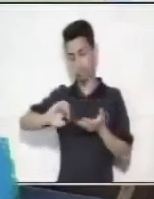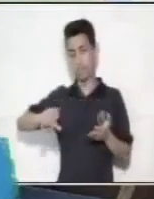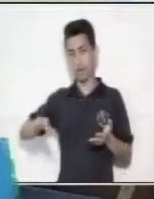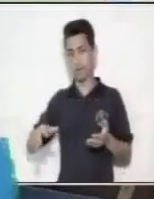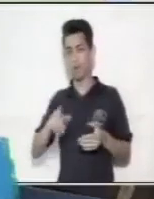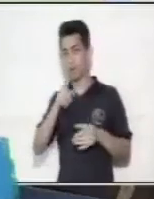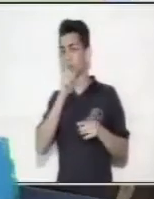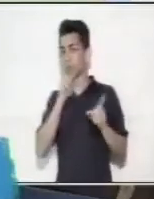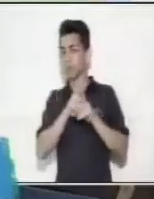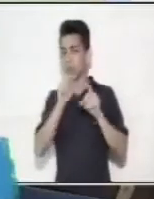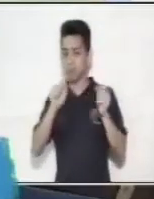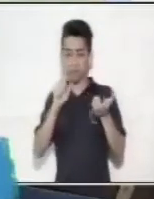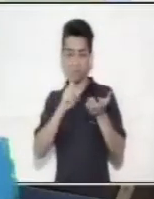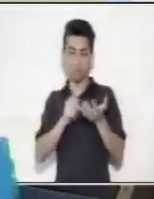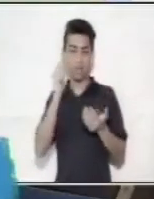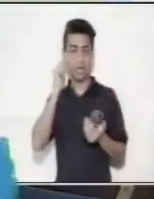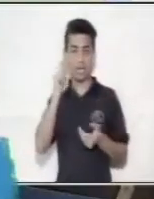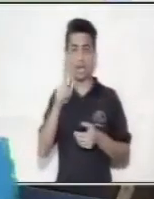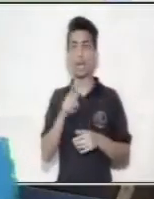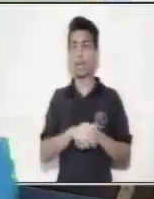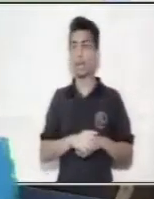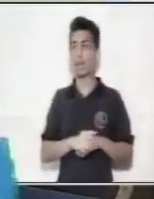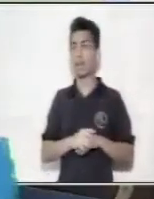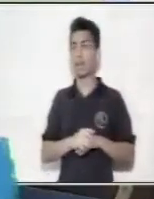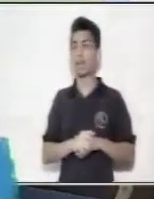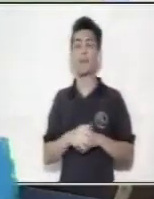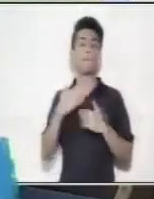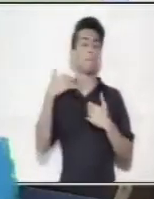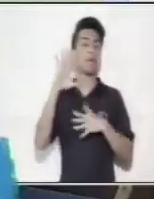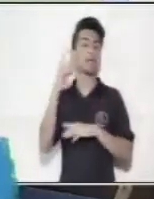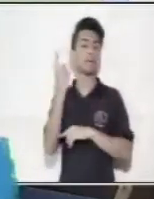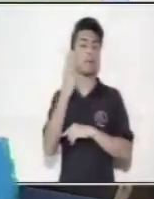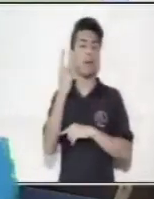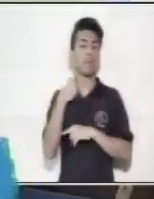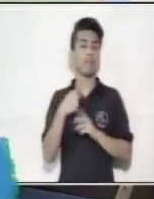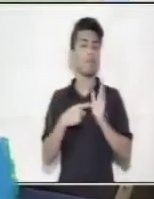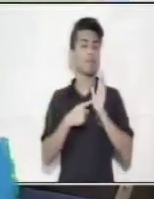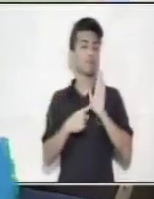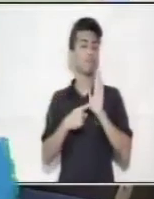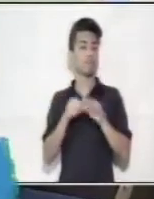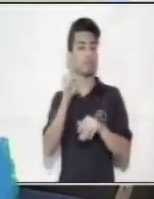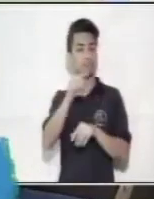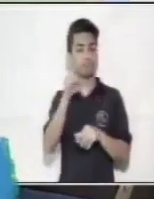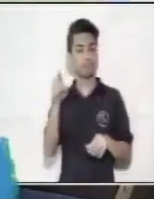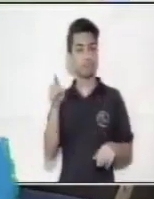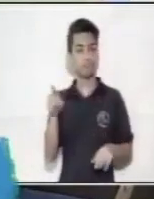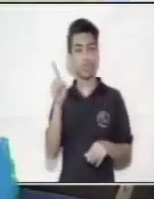gel. Y la recomendación más importante para que no